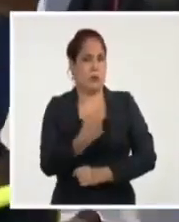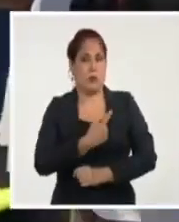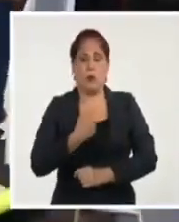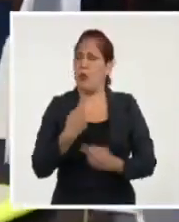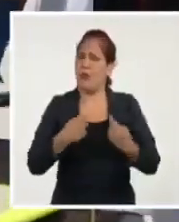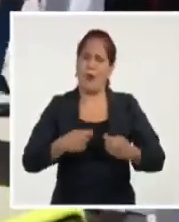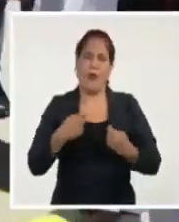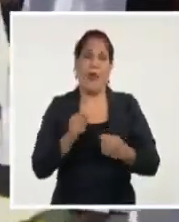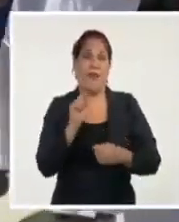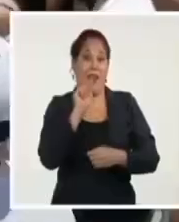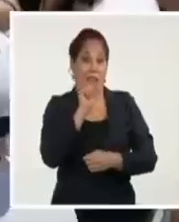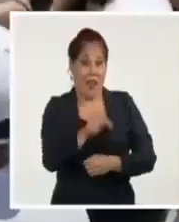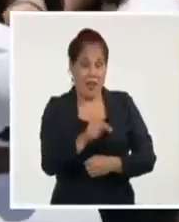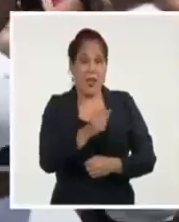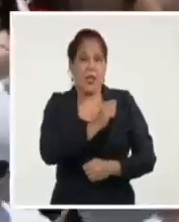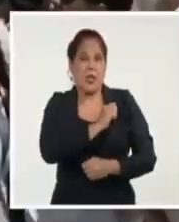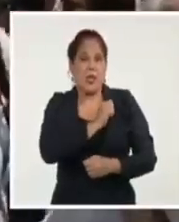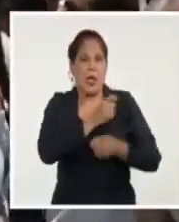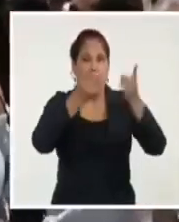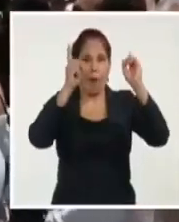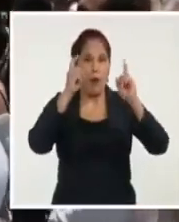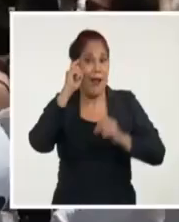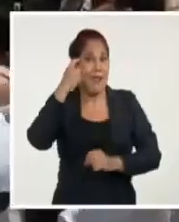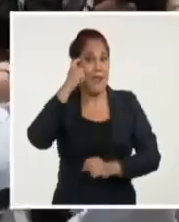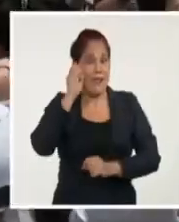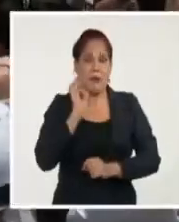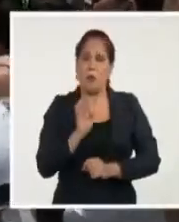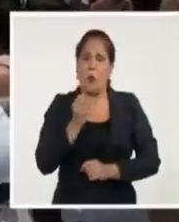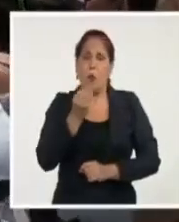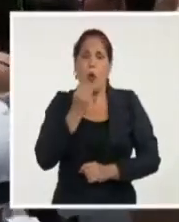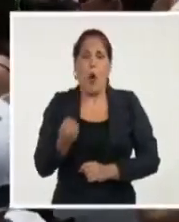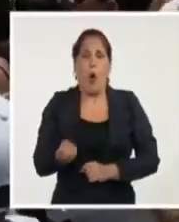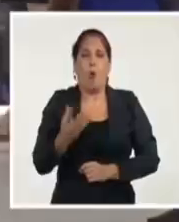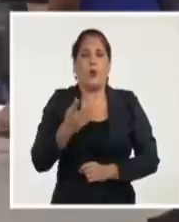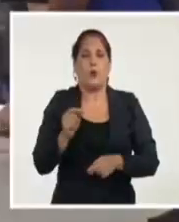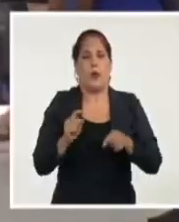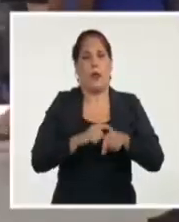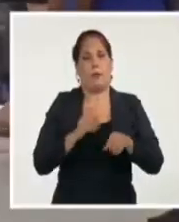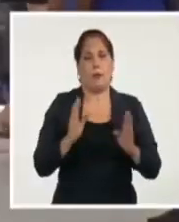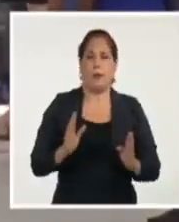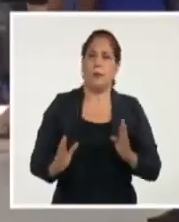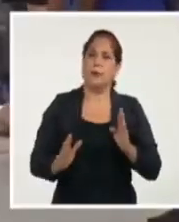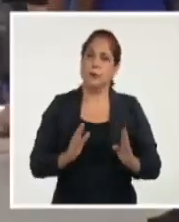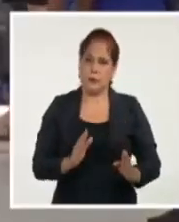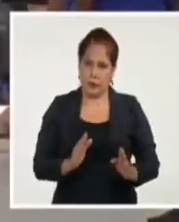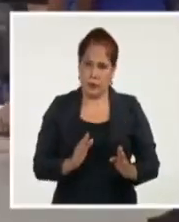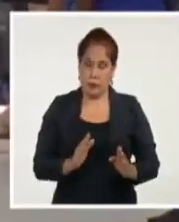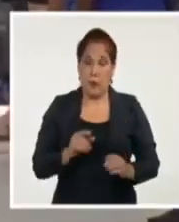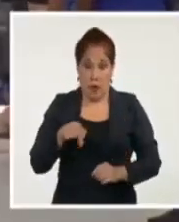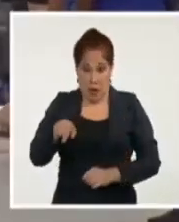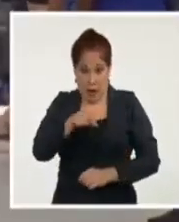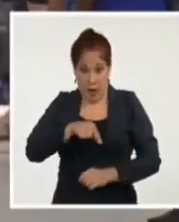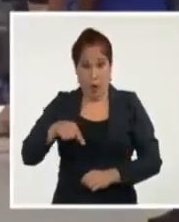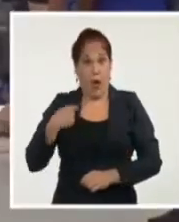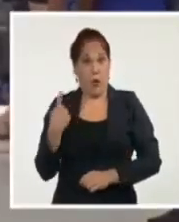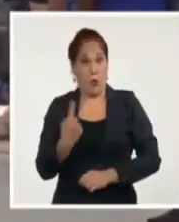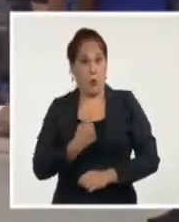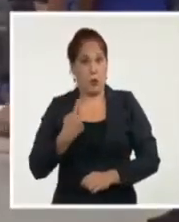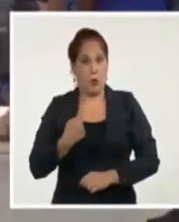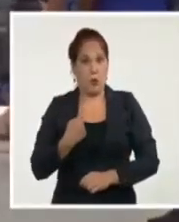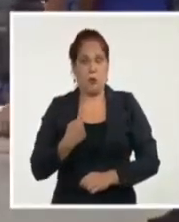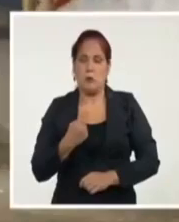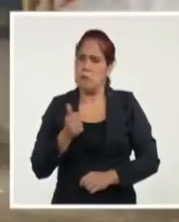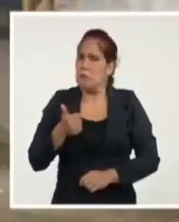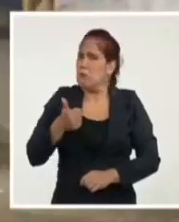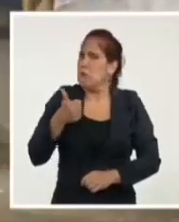deberían estar sujetos a aspiraciones políticas ni oportunismos temporales. Más cuando tirar de la soga